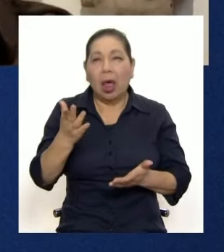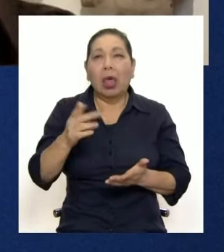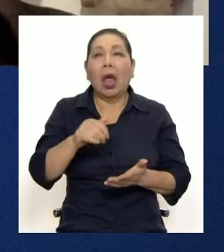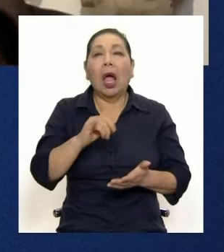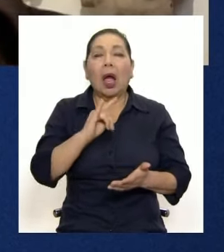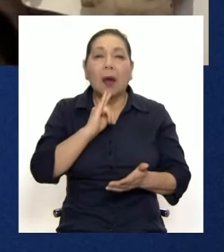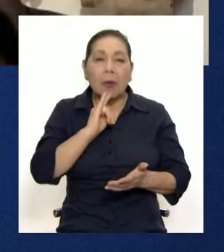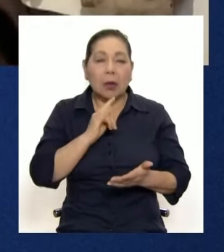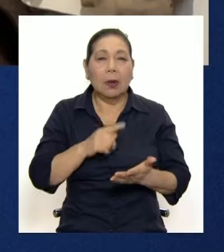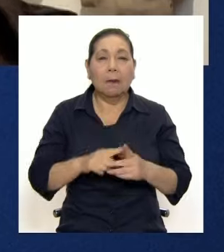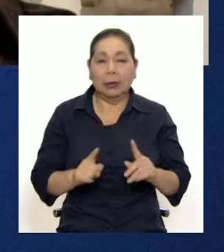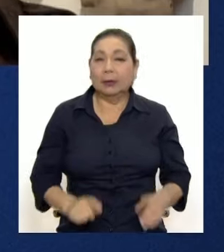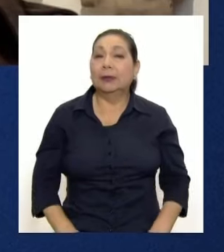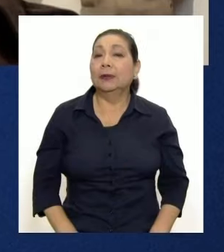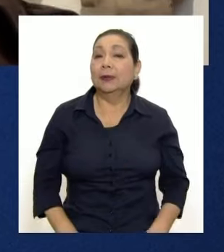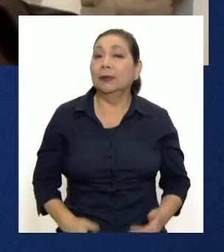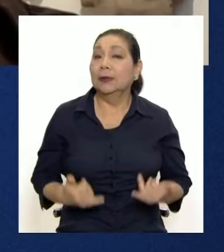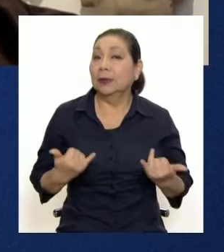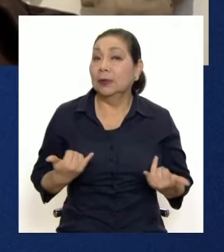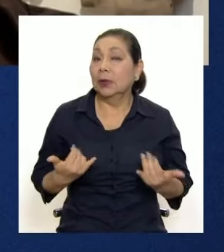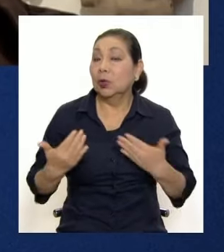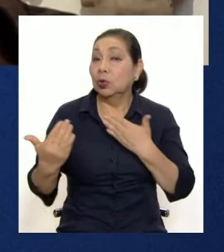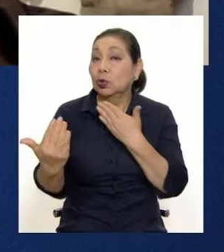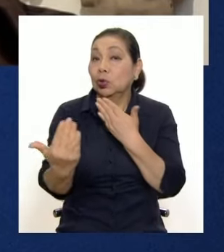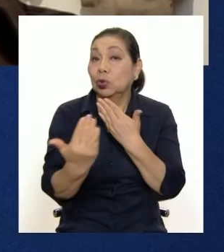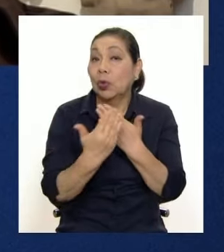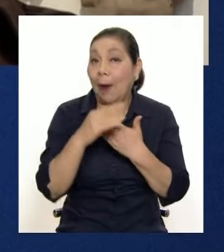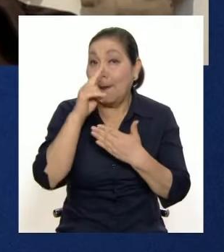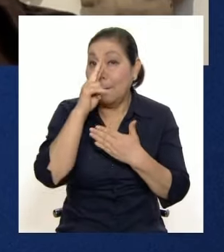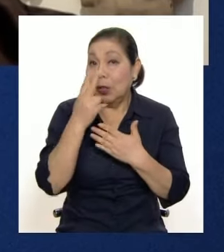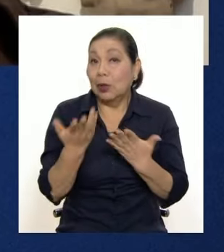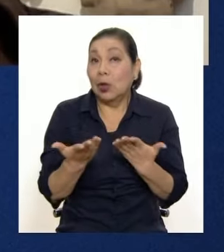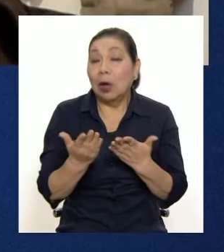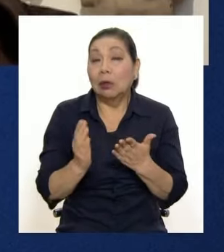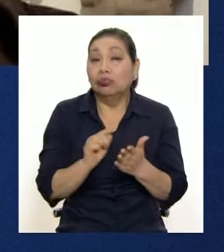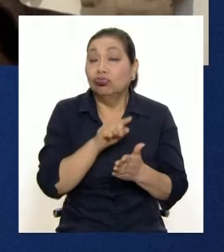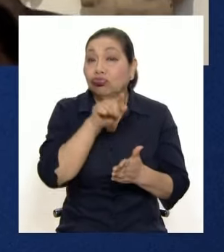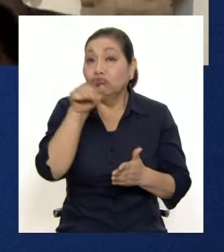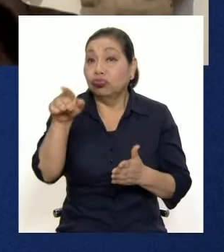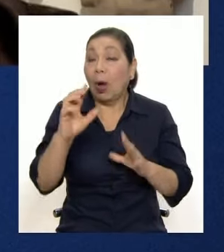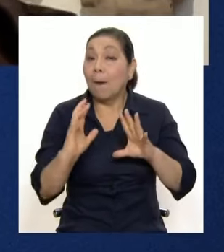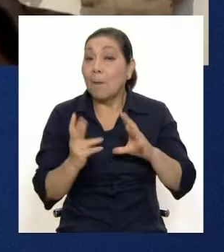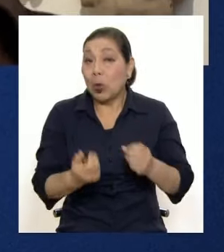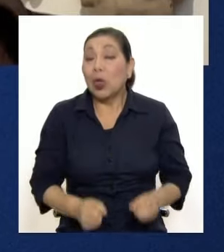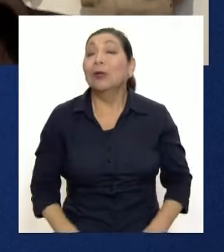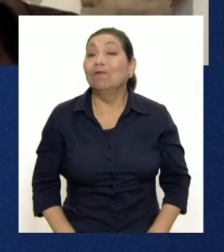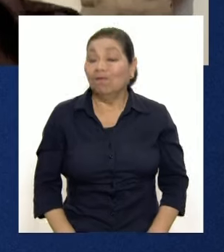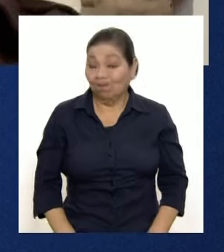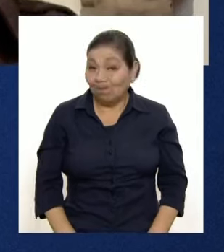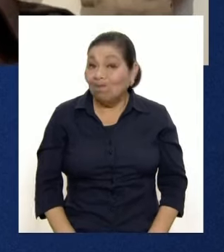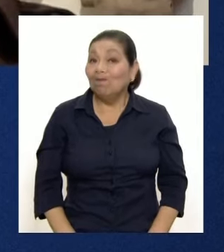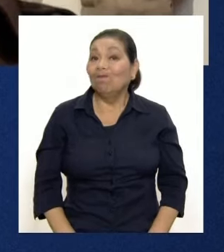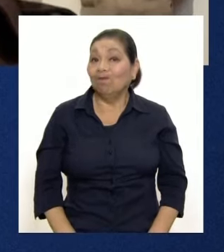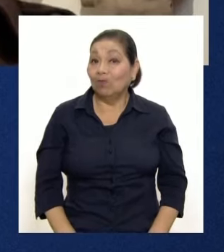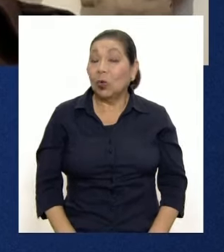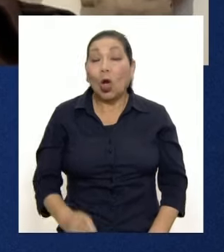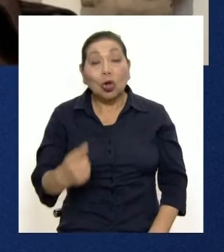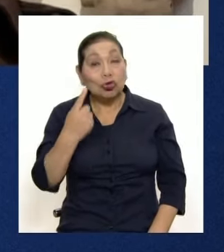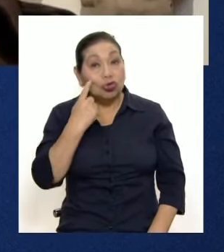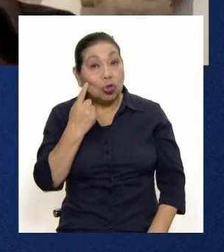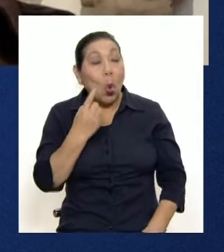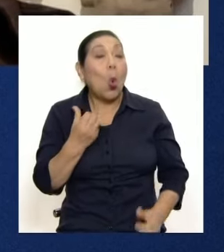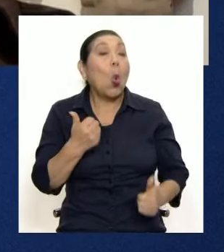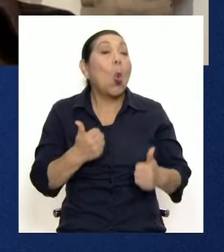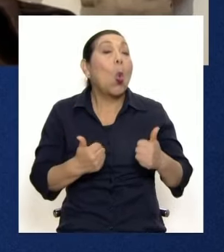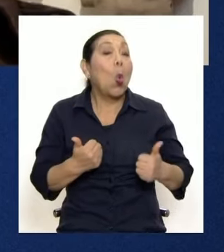en bocar ratón el el acercamiento de en Perú hacia el mundo para hacer que se conozca